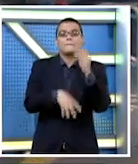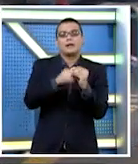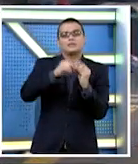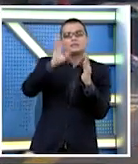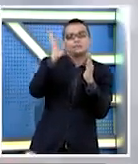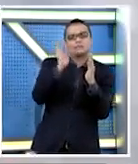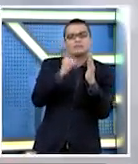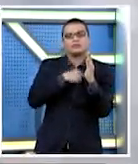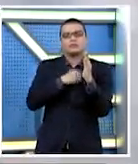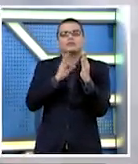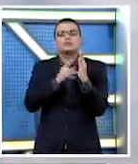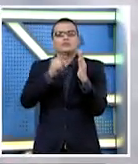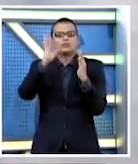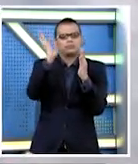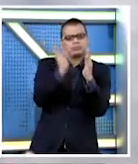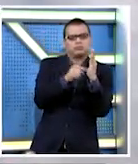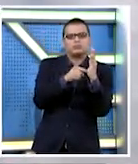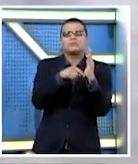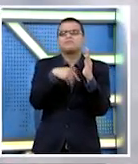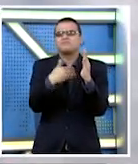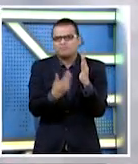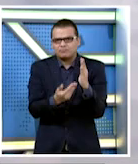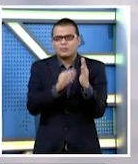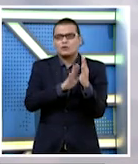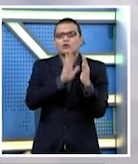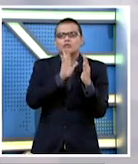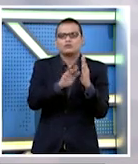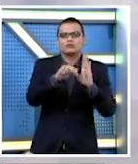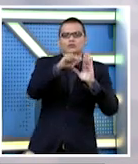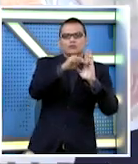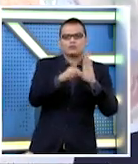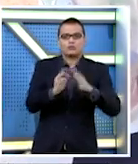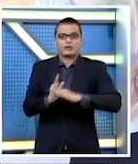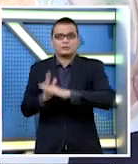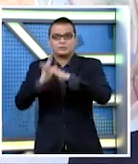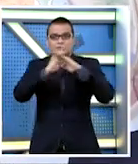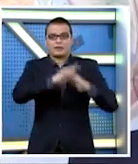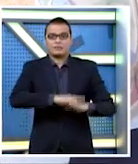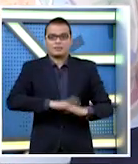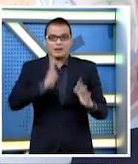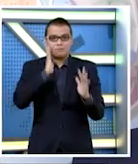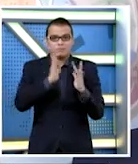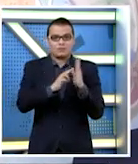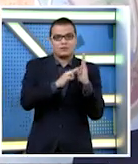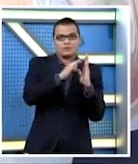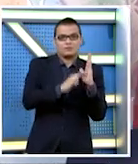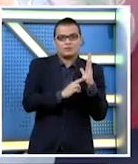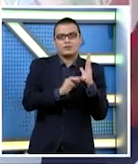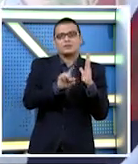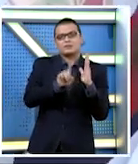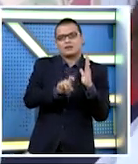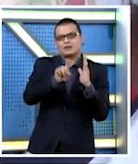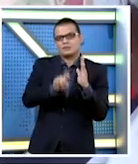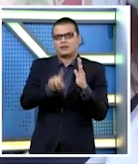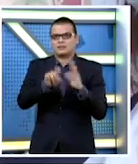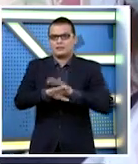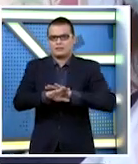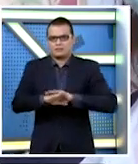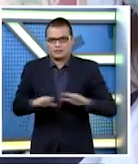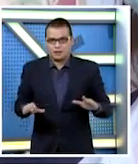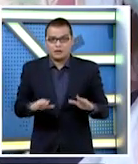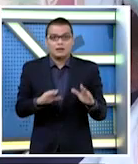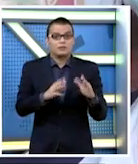que construir con base en la resolución 666. La empresa, cuando lo radica, asume la responsabilidad del protocolo que tiene cada